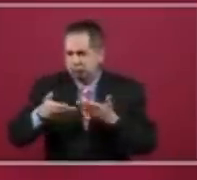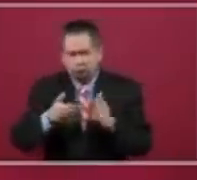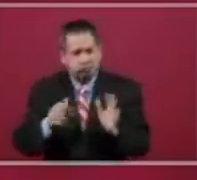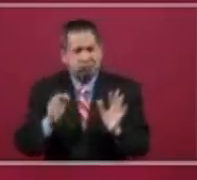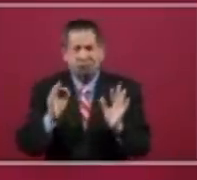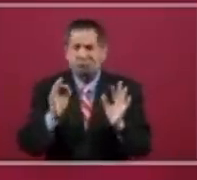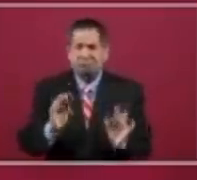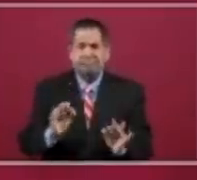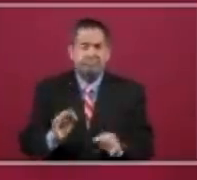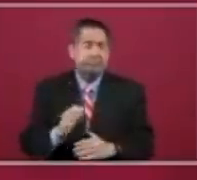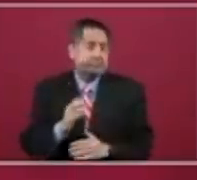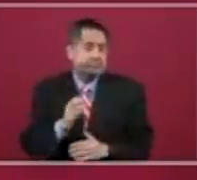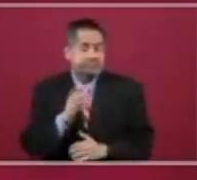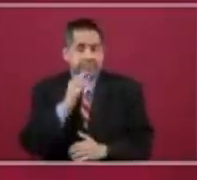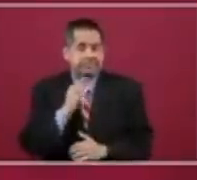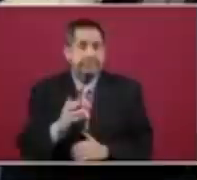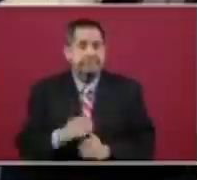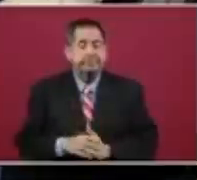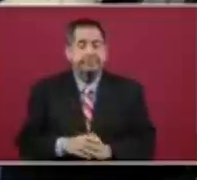se